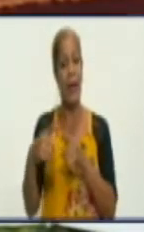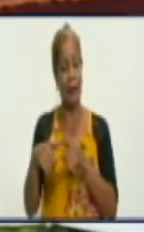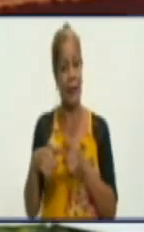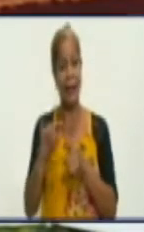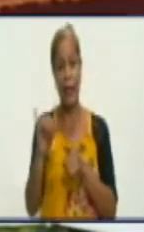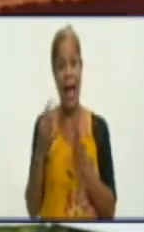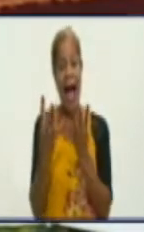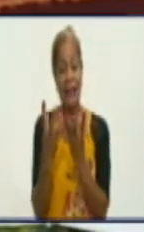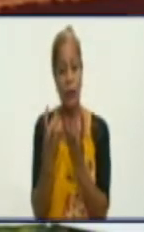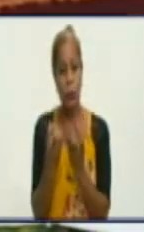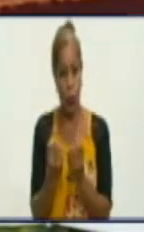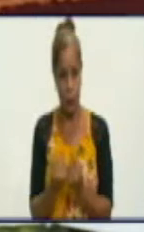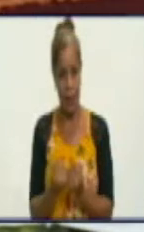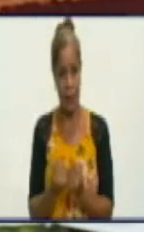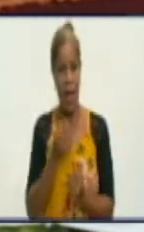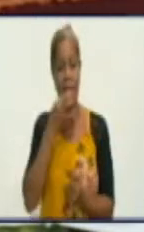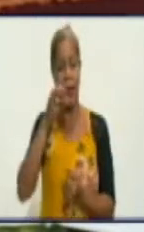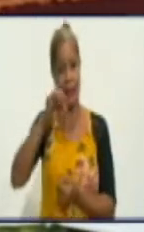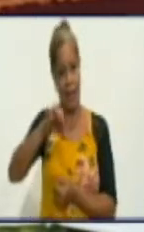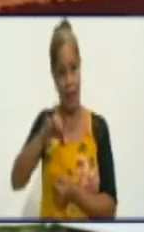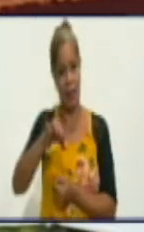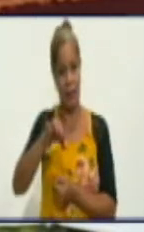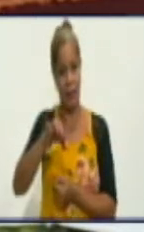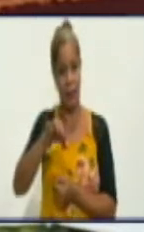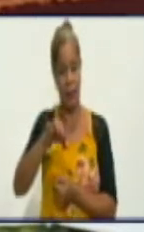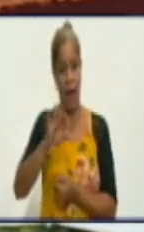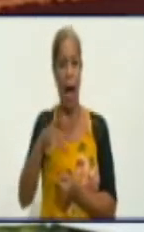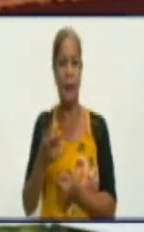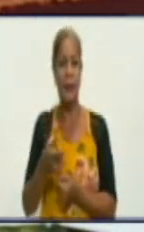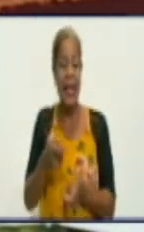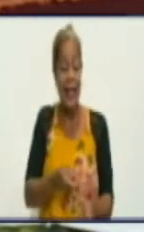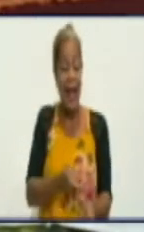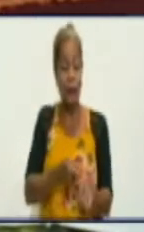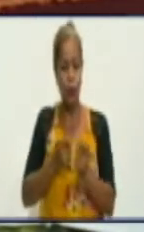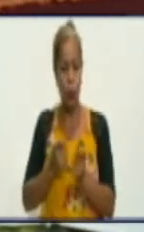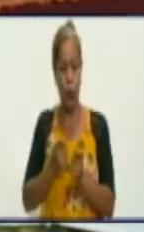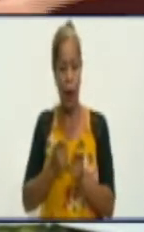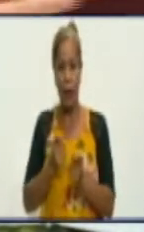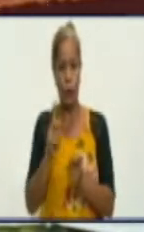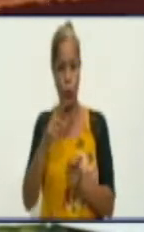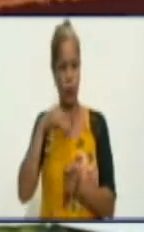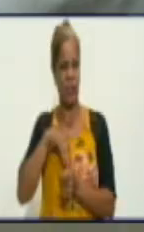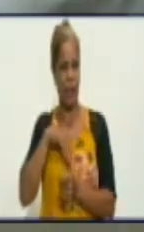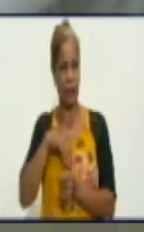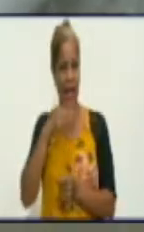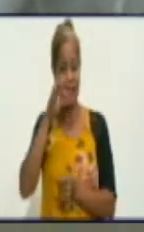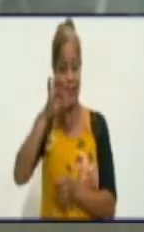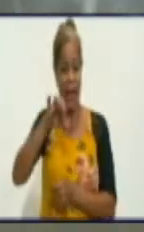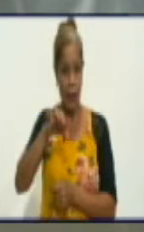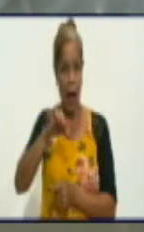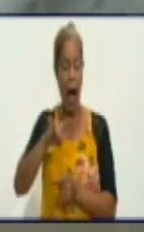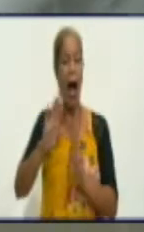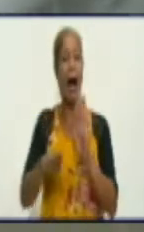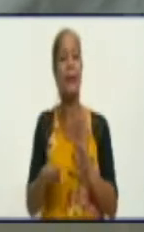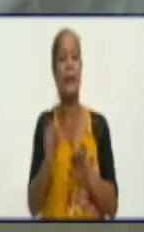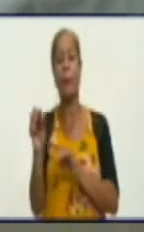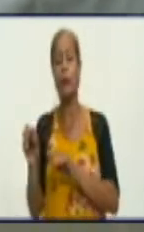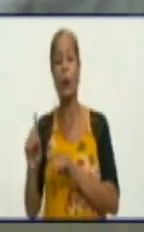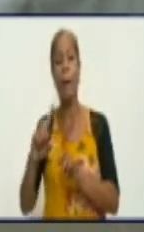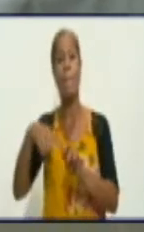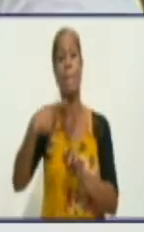la yuca cuando usted la hierve, sí, que absorbe la sal. Las personas dicen, no le siento la sal a la yuca y le echan más sal. Eso también podría ser una causa. Podría ser una causa